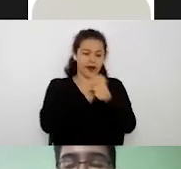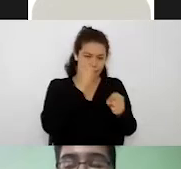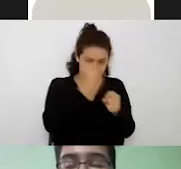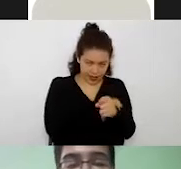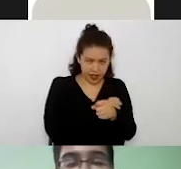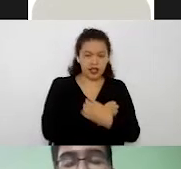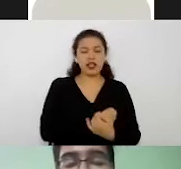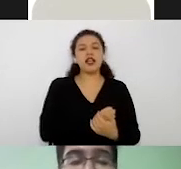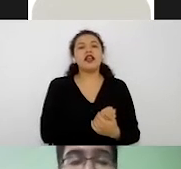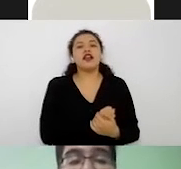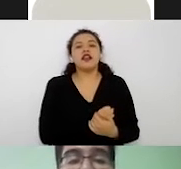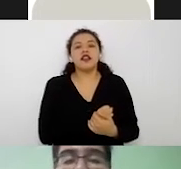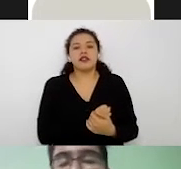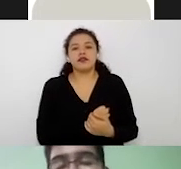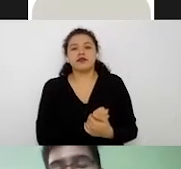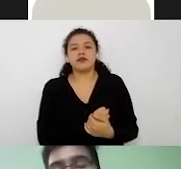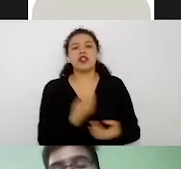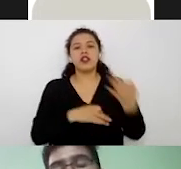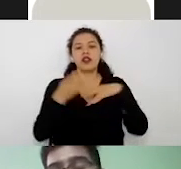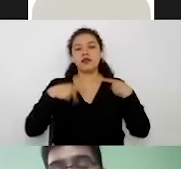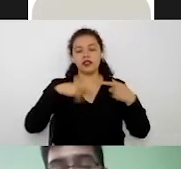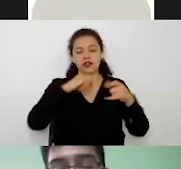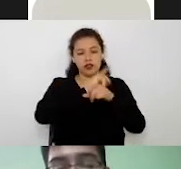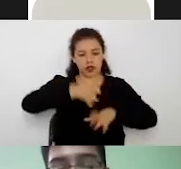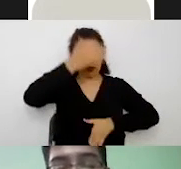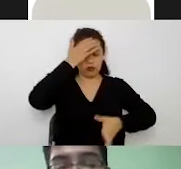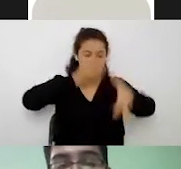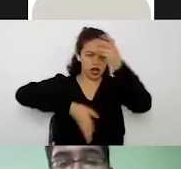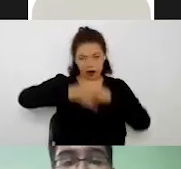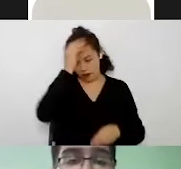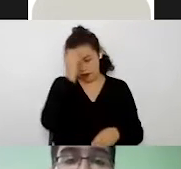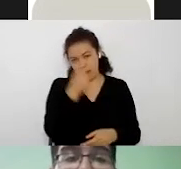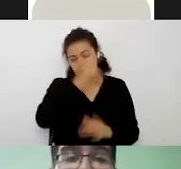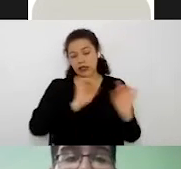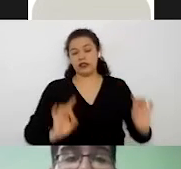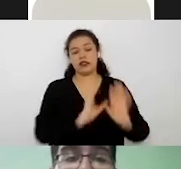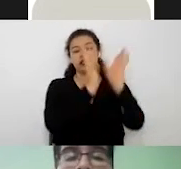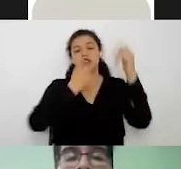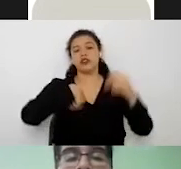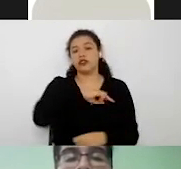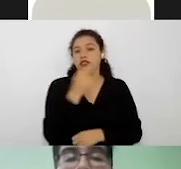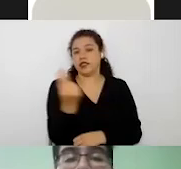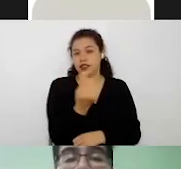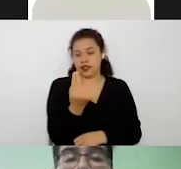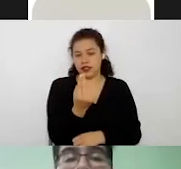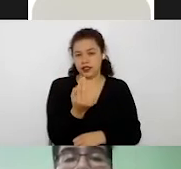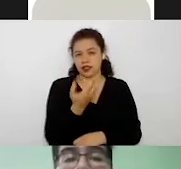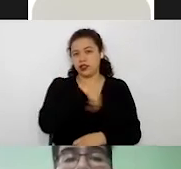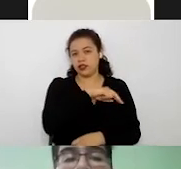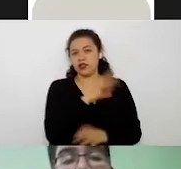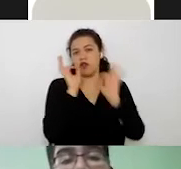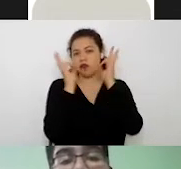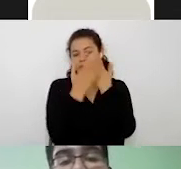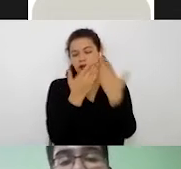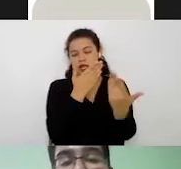tenga esta información para que en dado caso de que la llegáramos a necesitar, actuamos de la